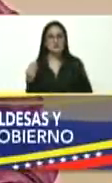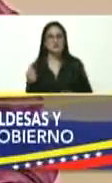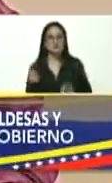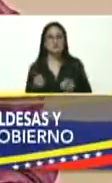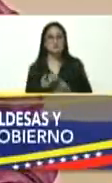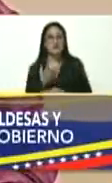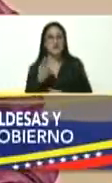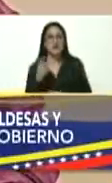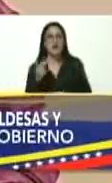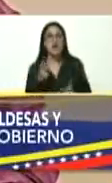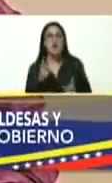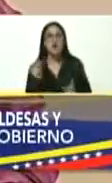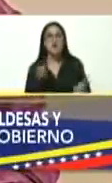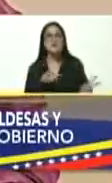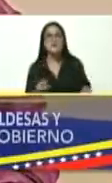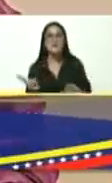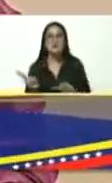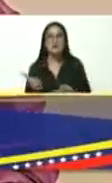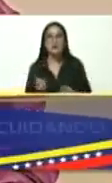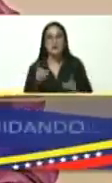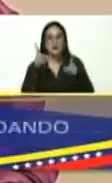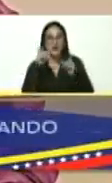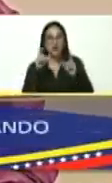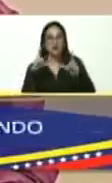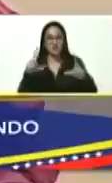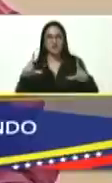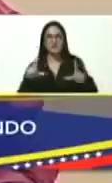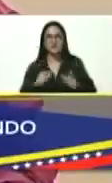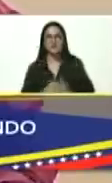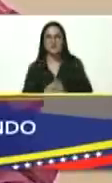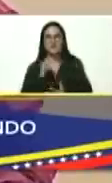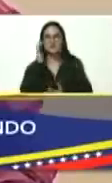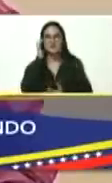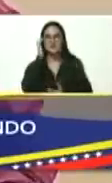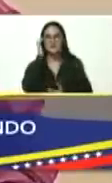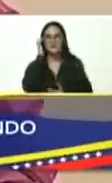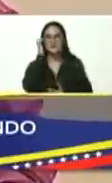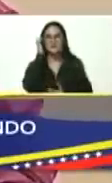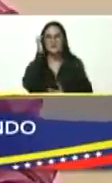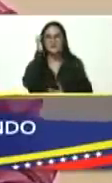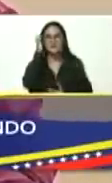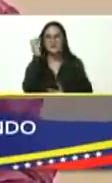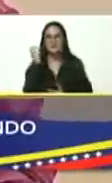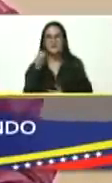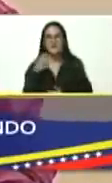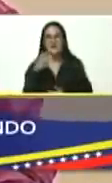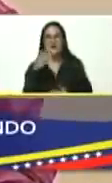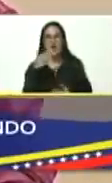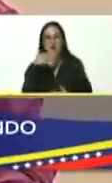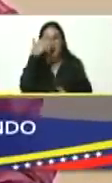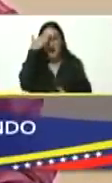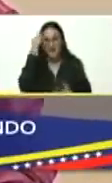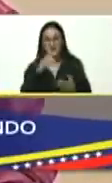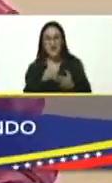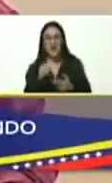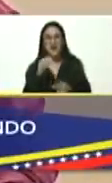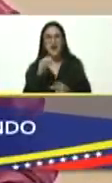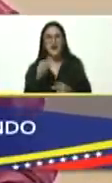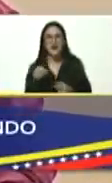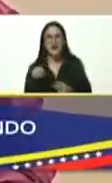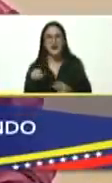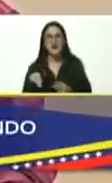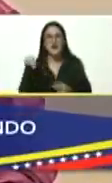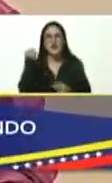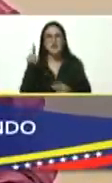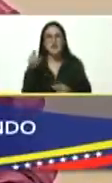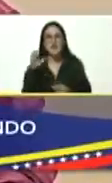los no invitada donde ofrece una foto aparecían los talibanes corea el norte maduro